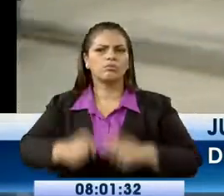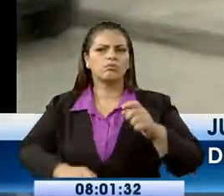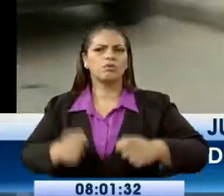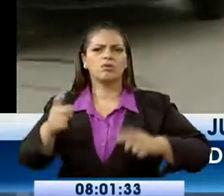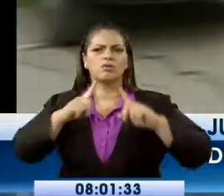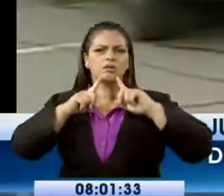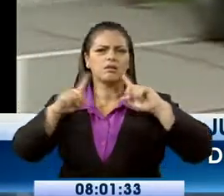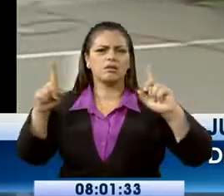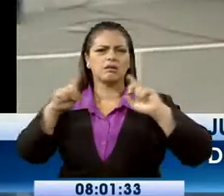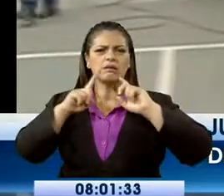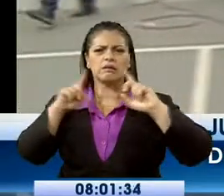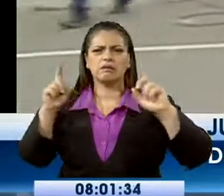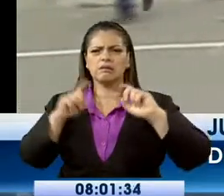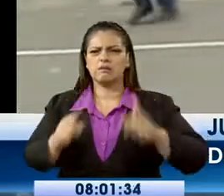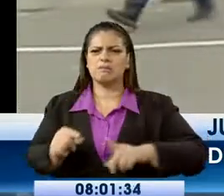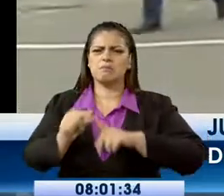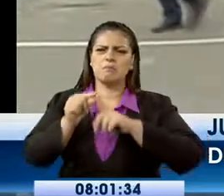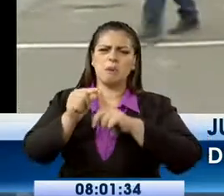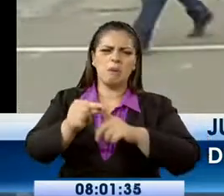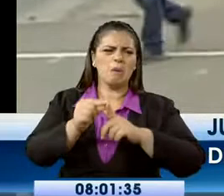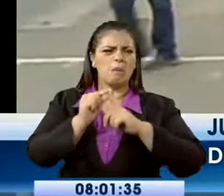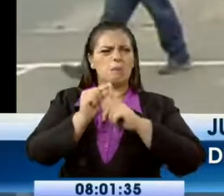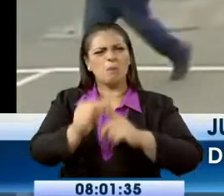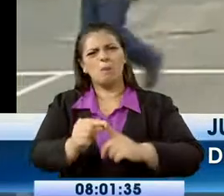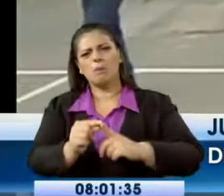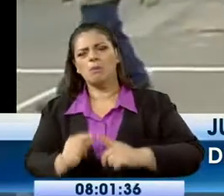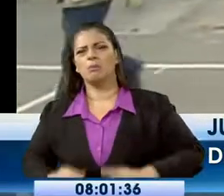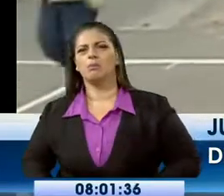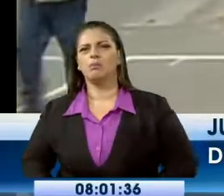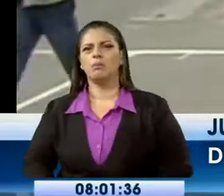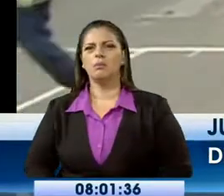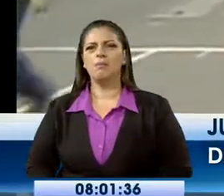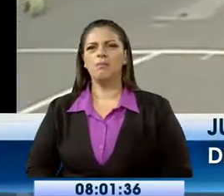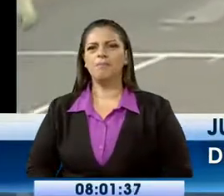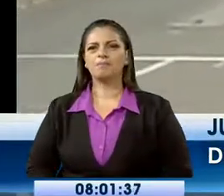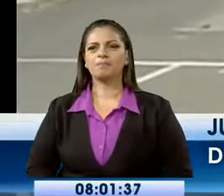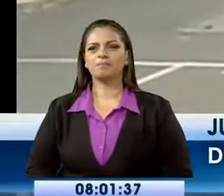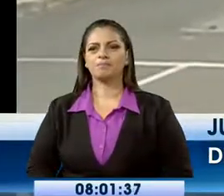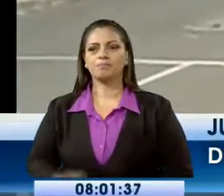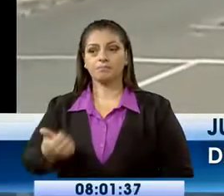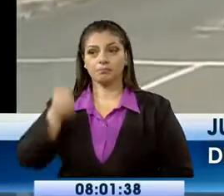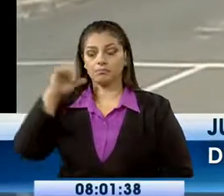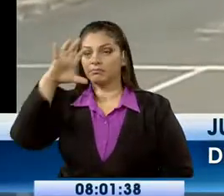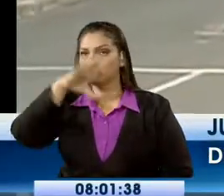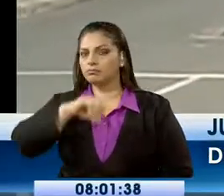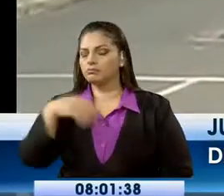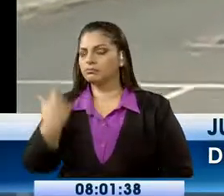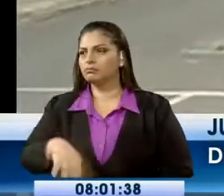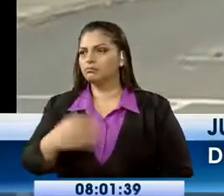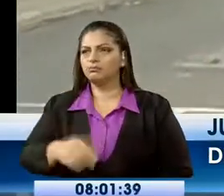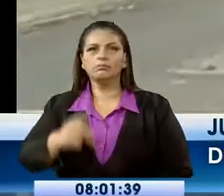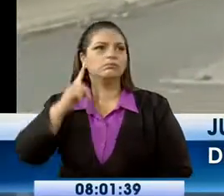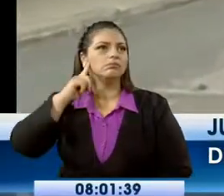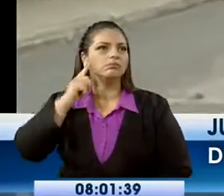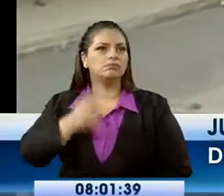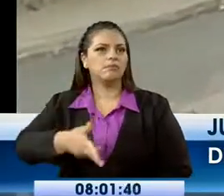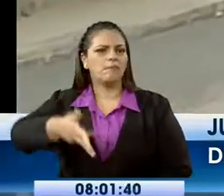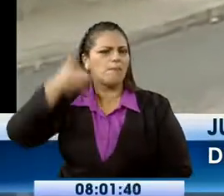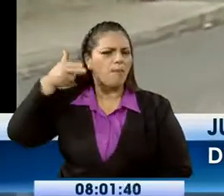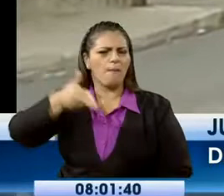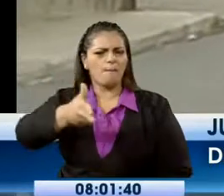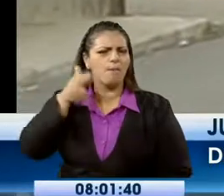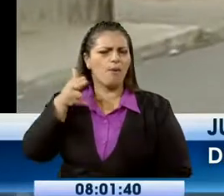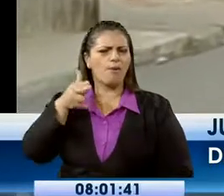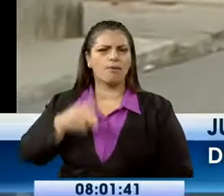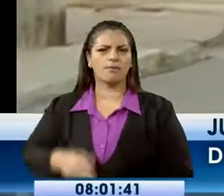pasa insultando, gritando, ¿no? Y anoche ya fue sorprendente porque hubo disparos, como digo, el uno